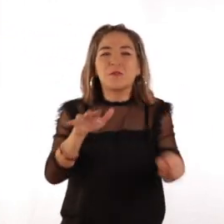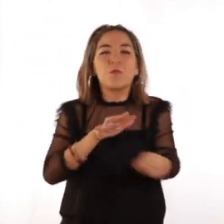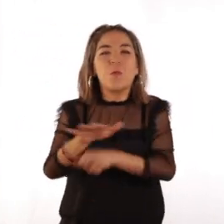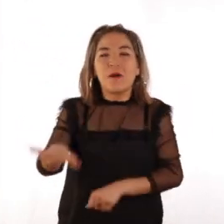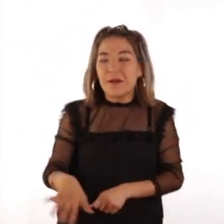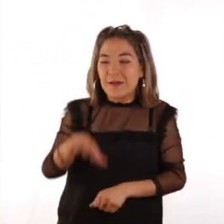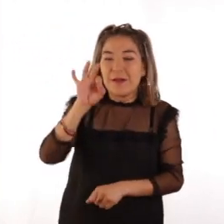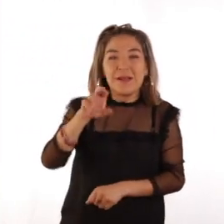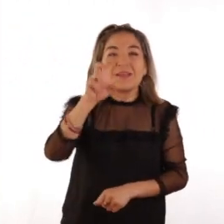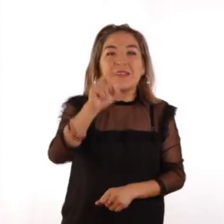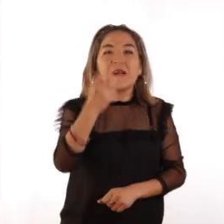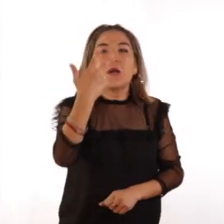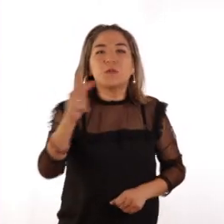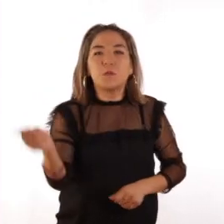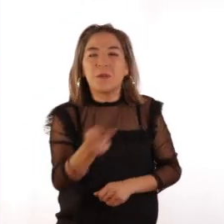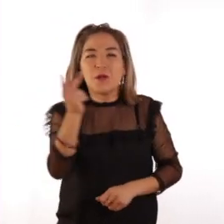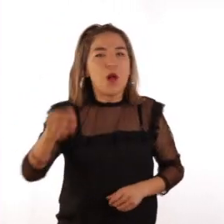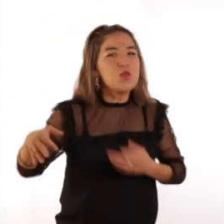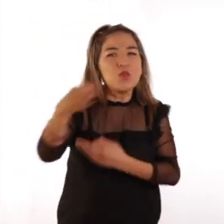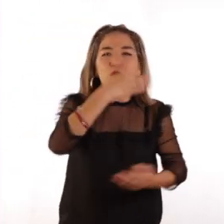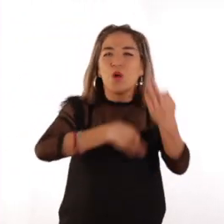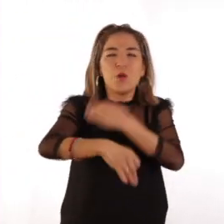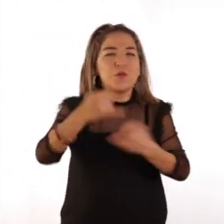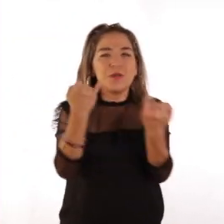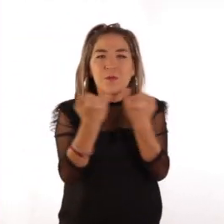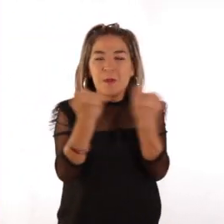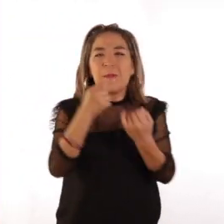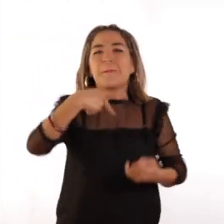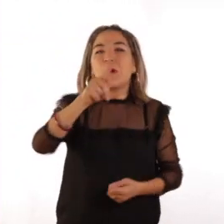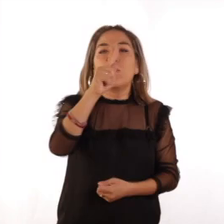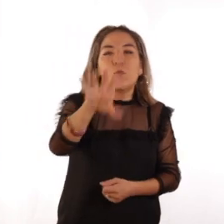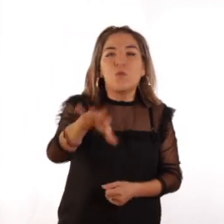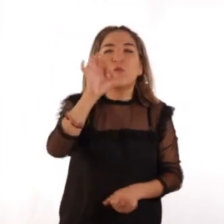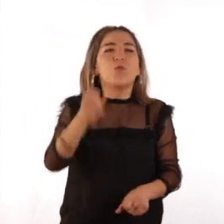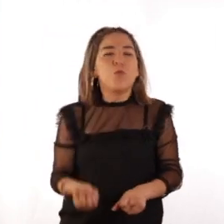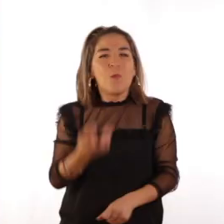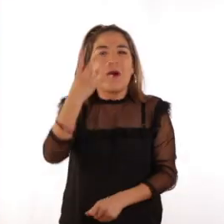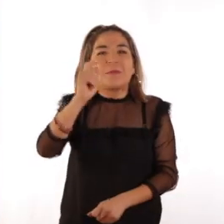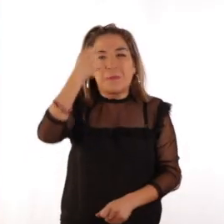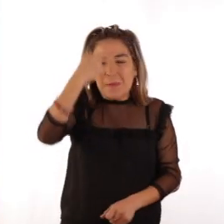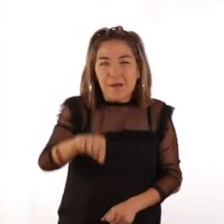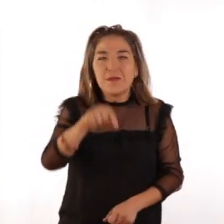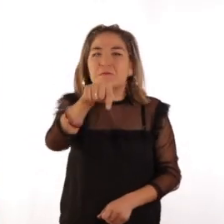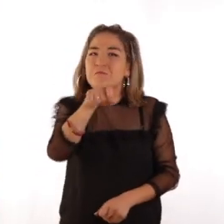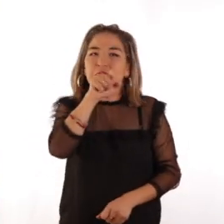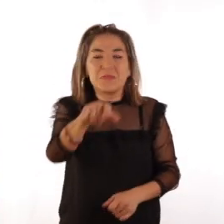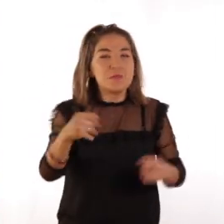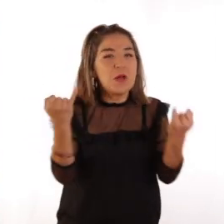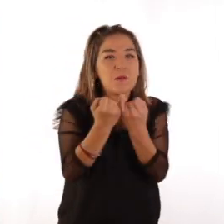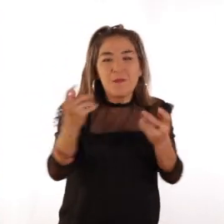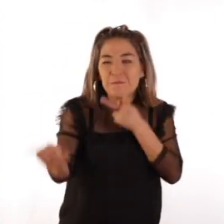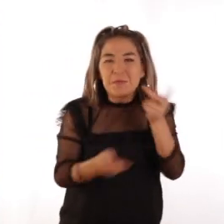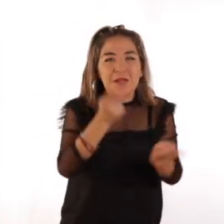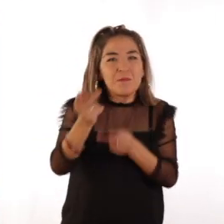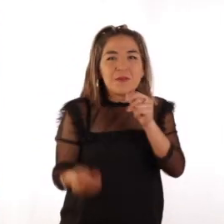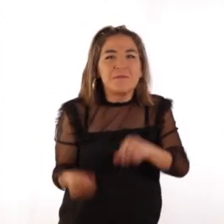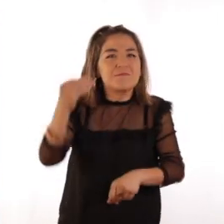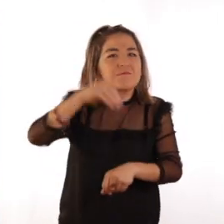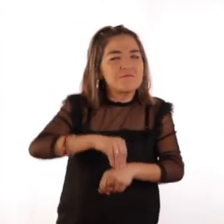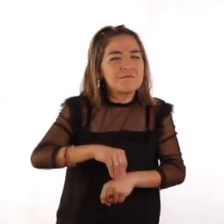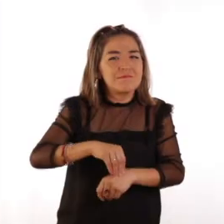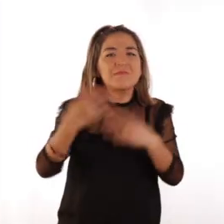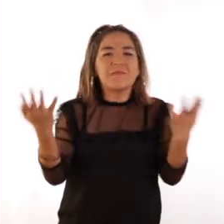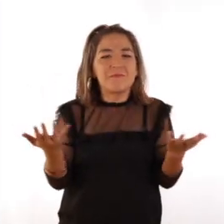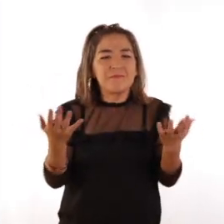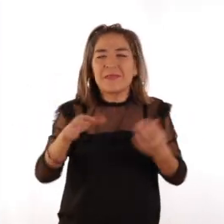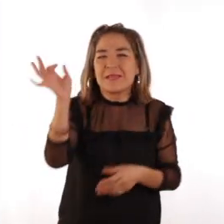profesora elija hacerles 38 preguntas a todos, pero escoja a unos cuantos para hacerles las preguntas